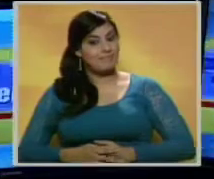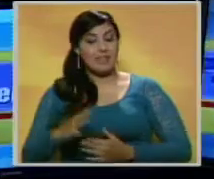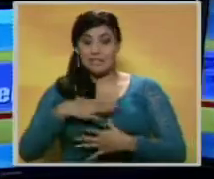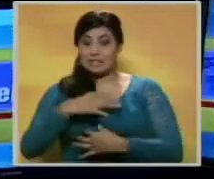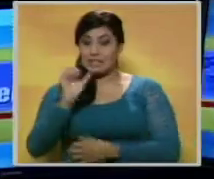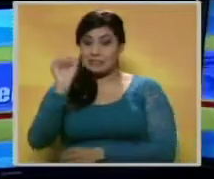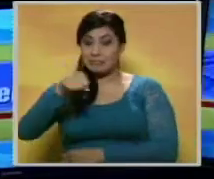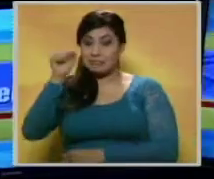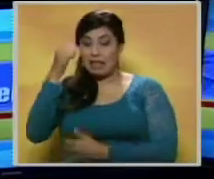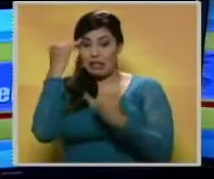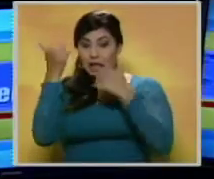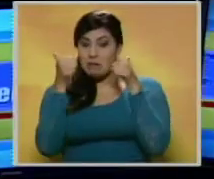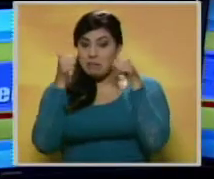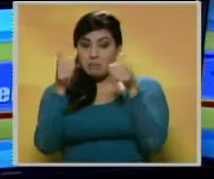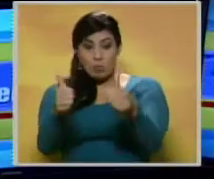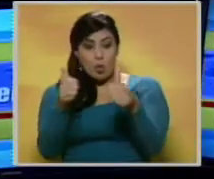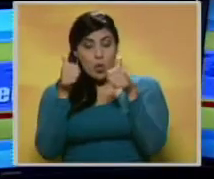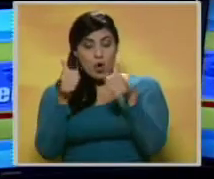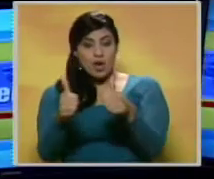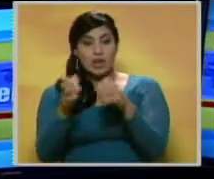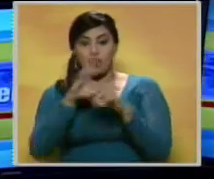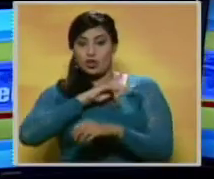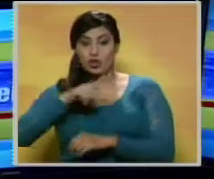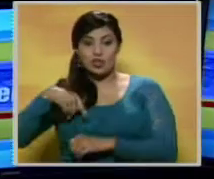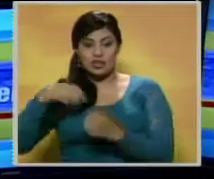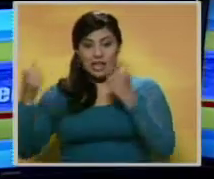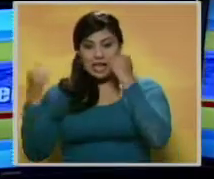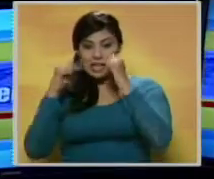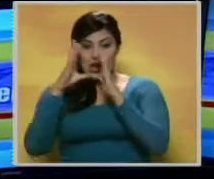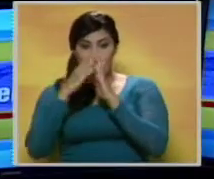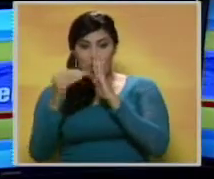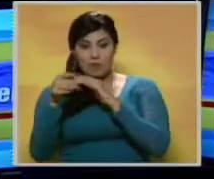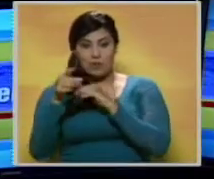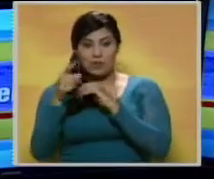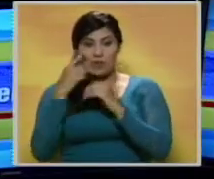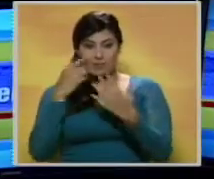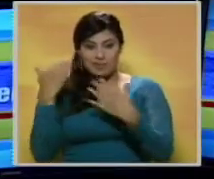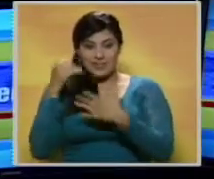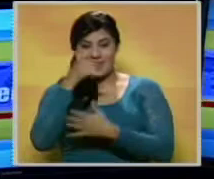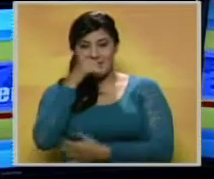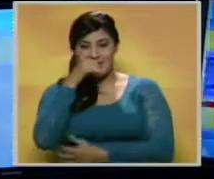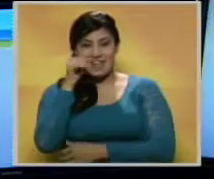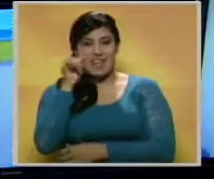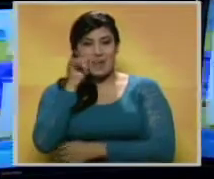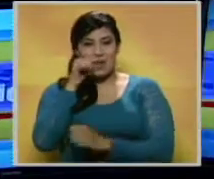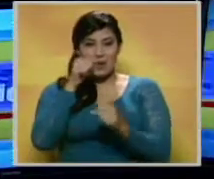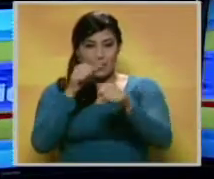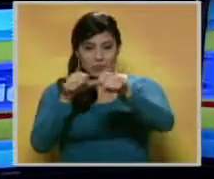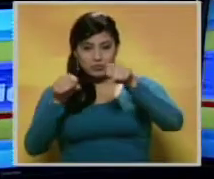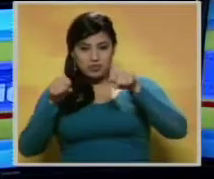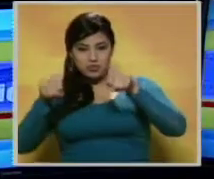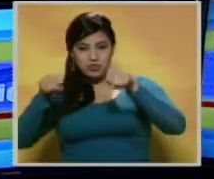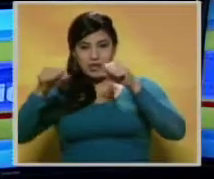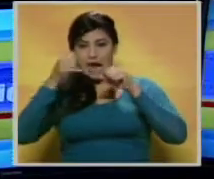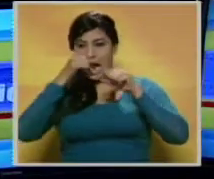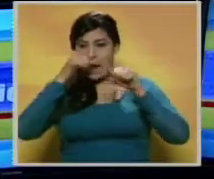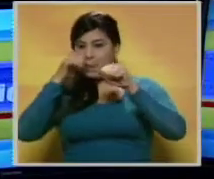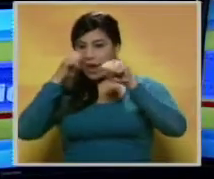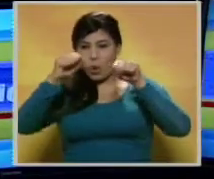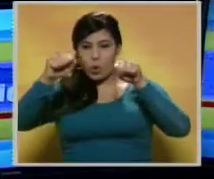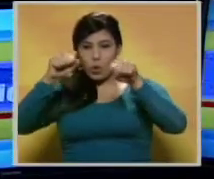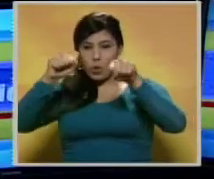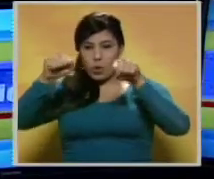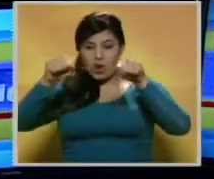Interesante, bueno, ¿no? Muy buenas ideas nos está dando Analicia. Aquí todos están haciendo ejercicio. Si ustedes vienen a Isaac con esa cámara ahí detrás, Carlitos